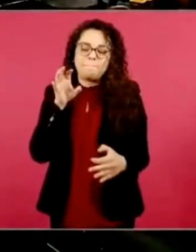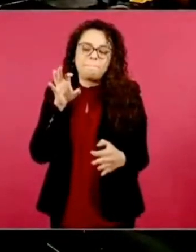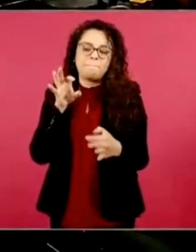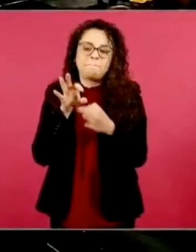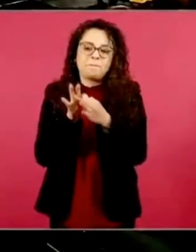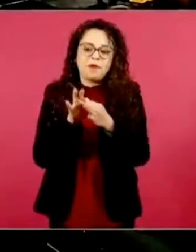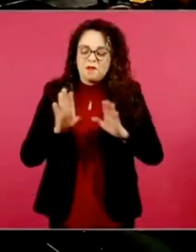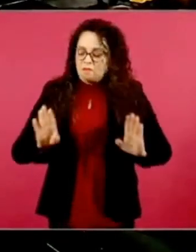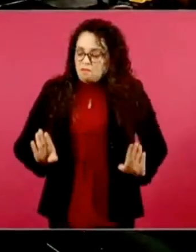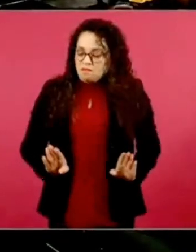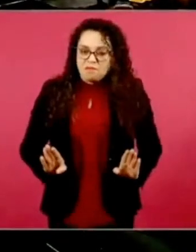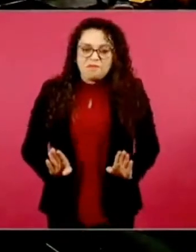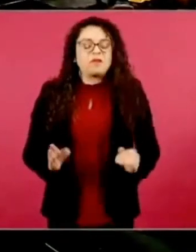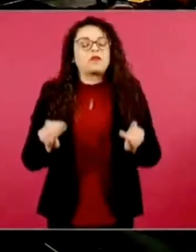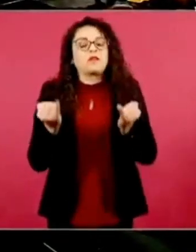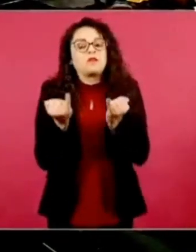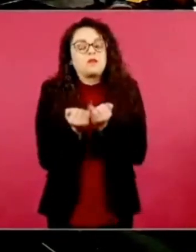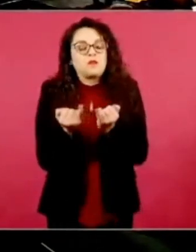Una vez hizo una